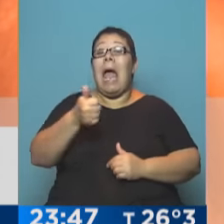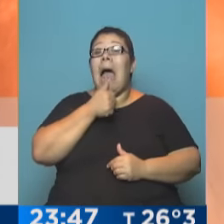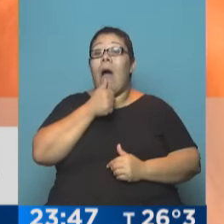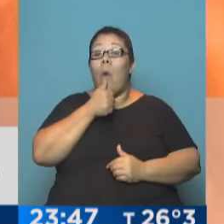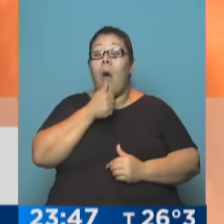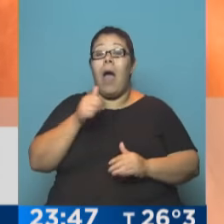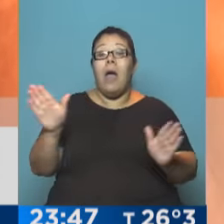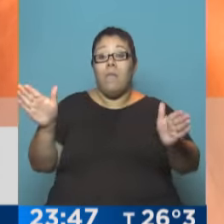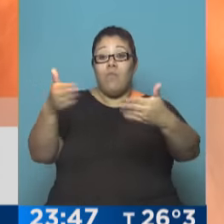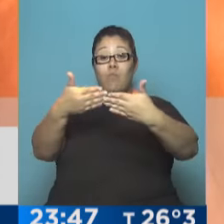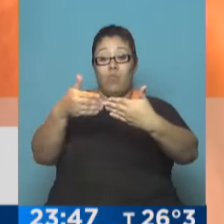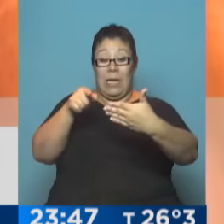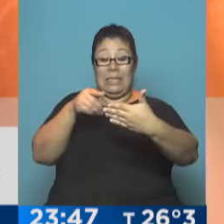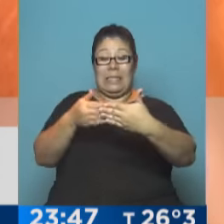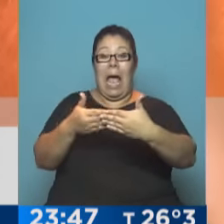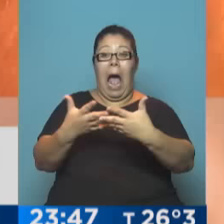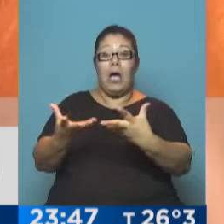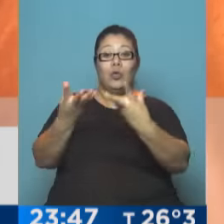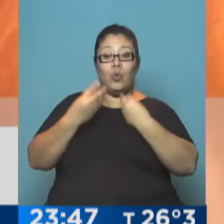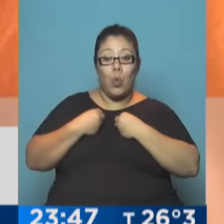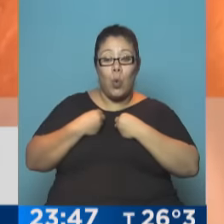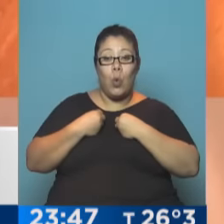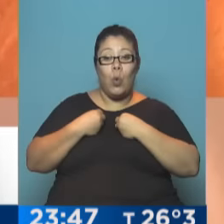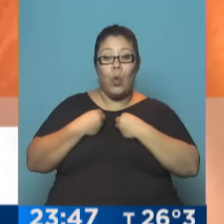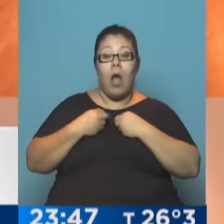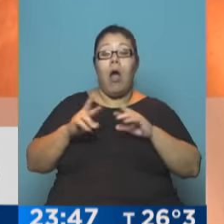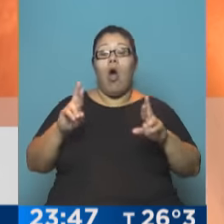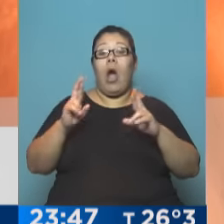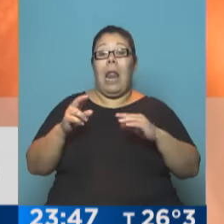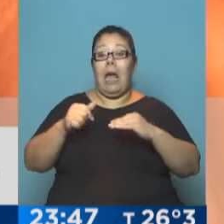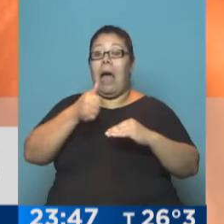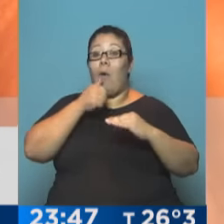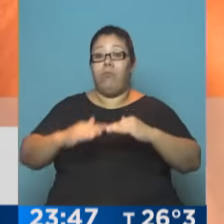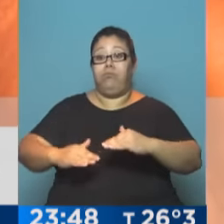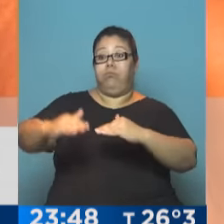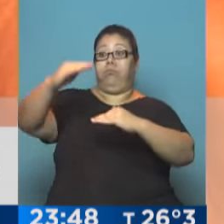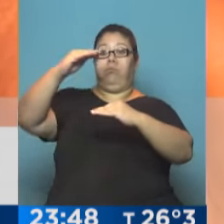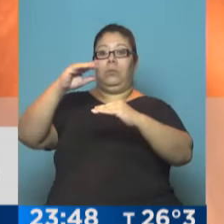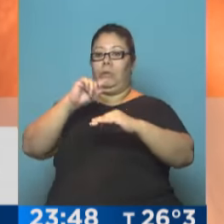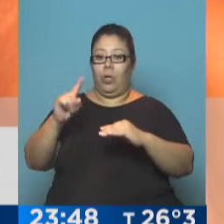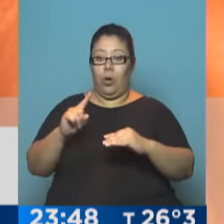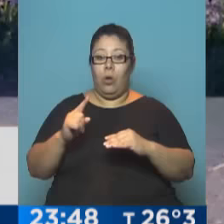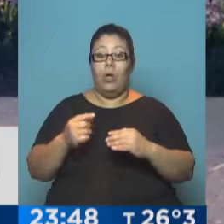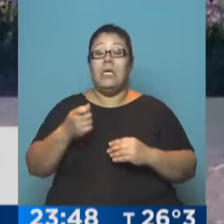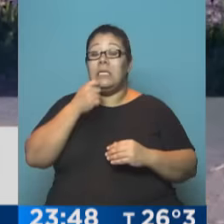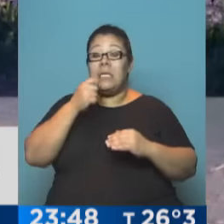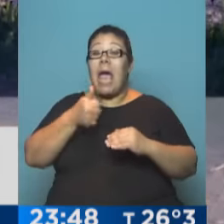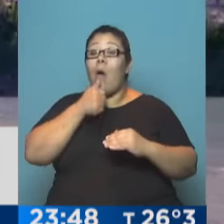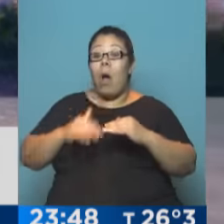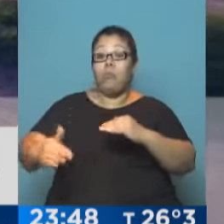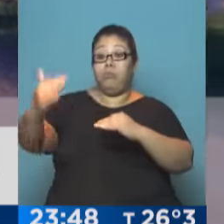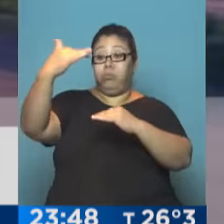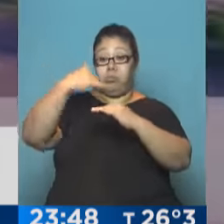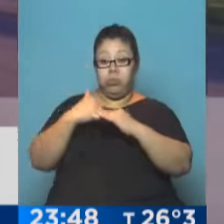murallón. Y bueno, esperemos que esto no llegue a mayor, ¿no es cierto? Porque si no tendremos que salir mucha gente acá del barrio. Está